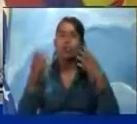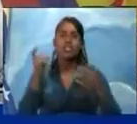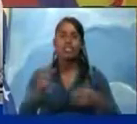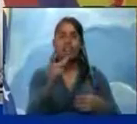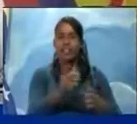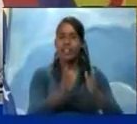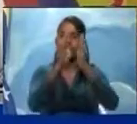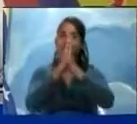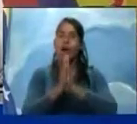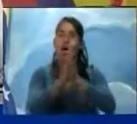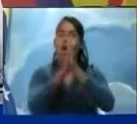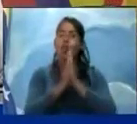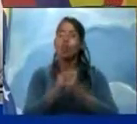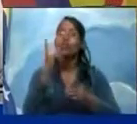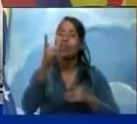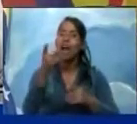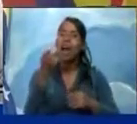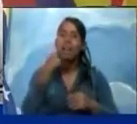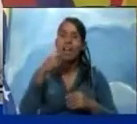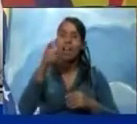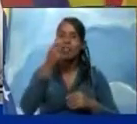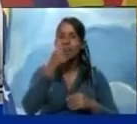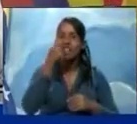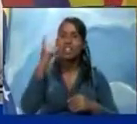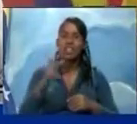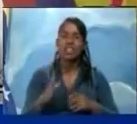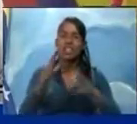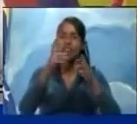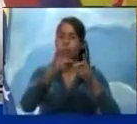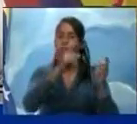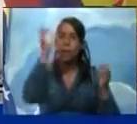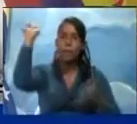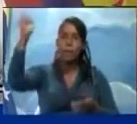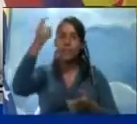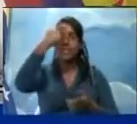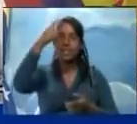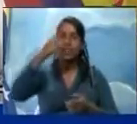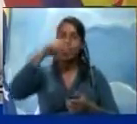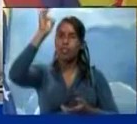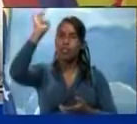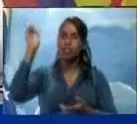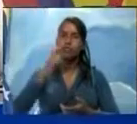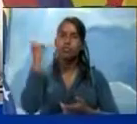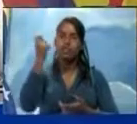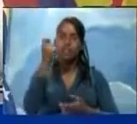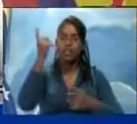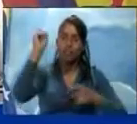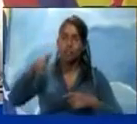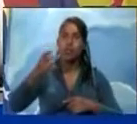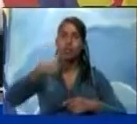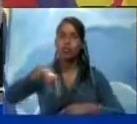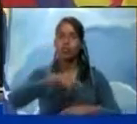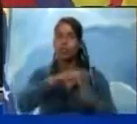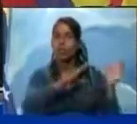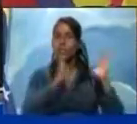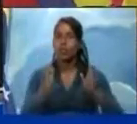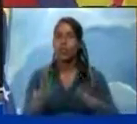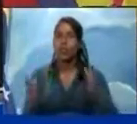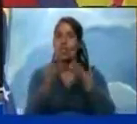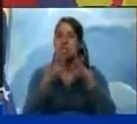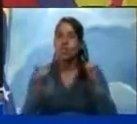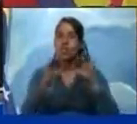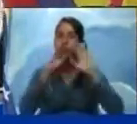Gente oró en Argentina por la presidenta Cristina. También nosotros los evangélicos en todo